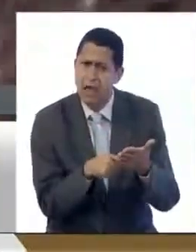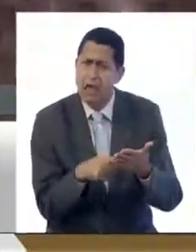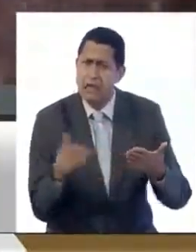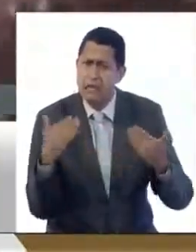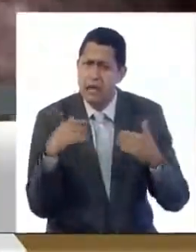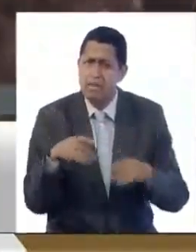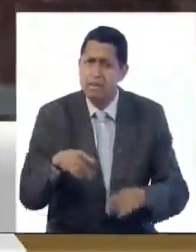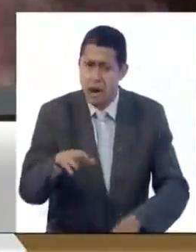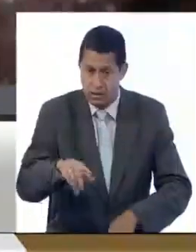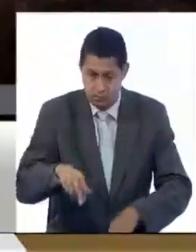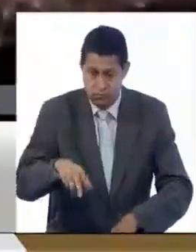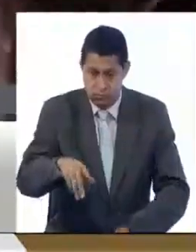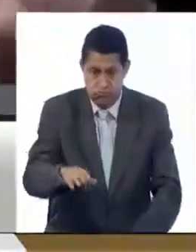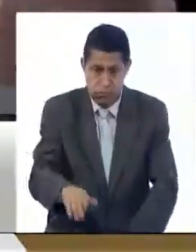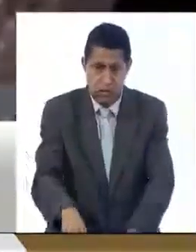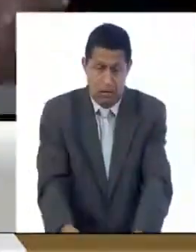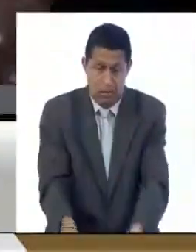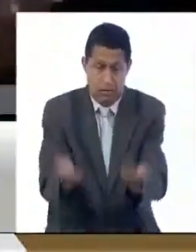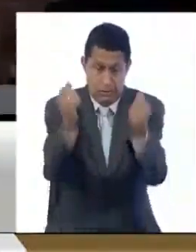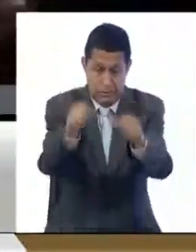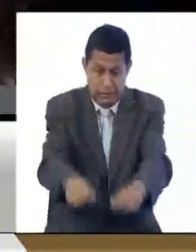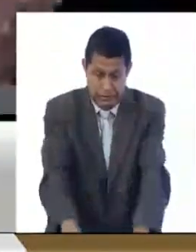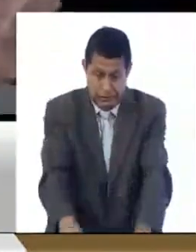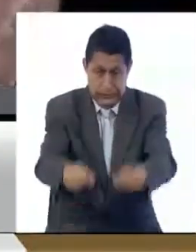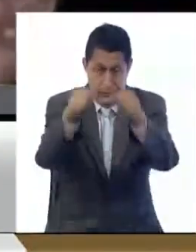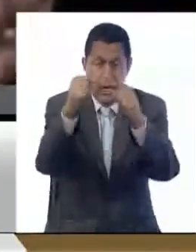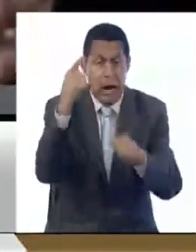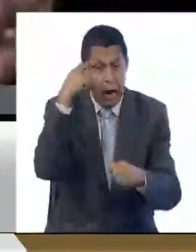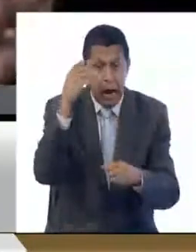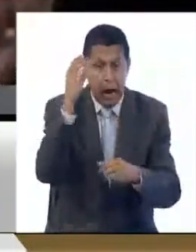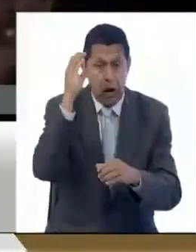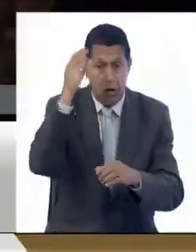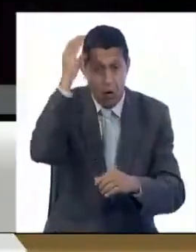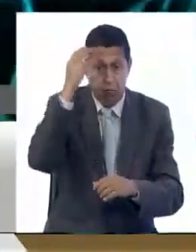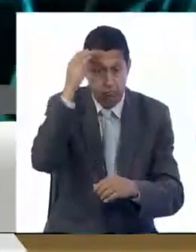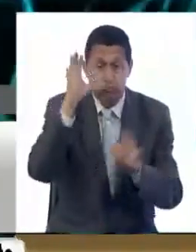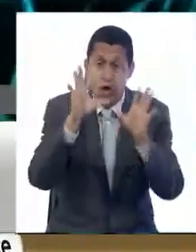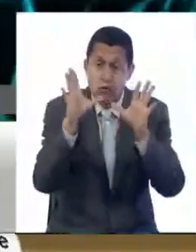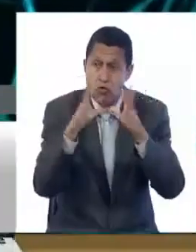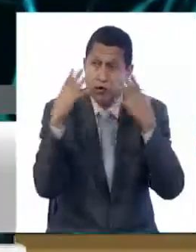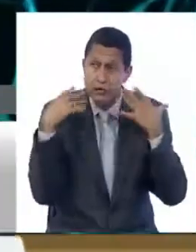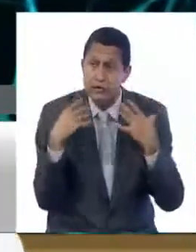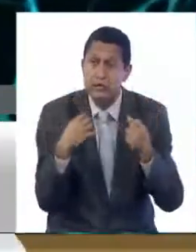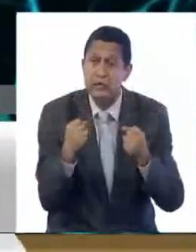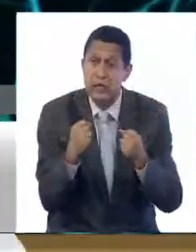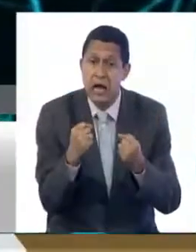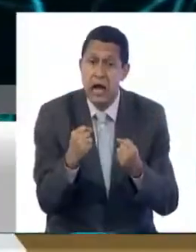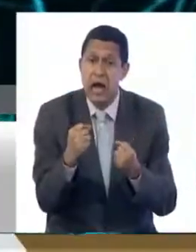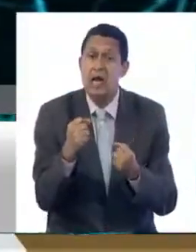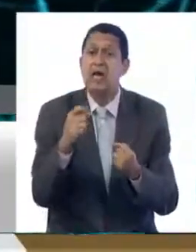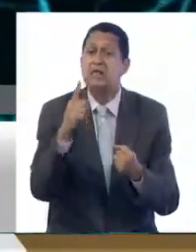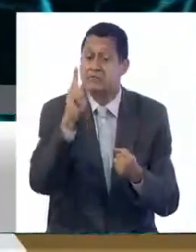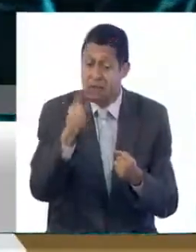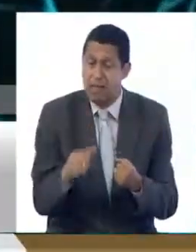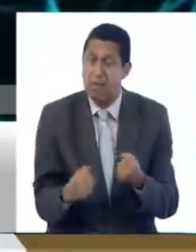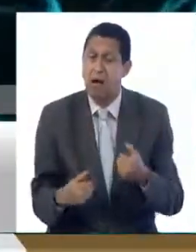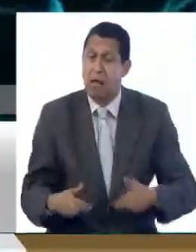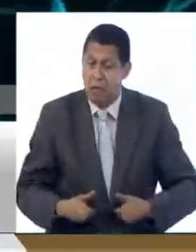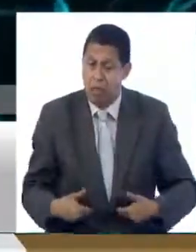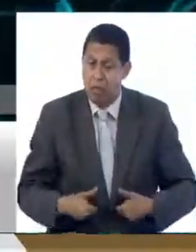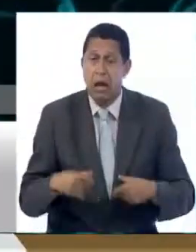ejercicio de las piernas con pesas le comunica al cerebro la producción de neuronas sanas, claves para sobrellevar el